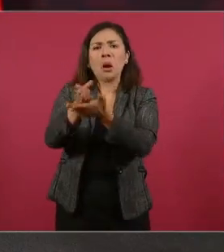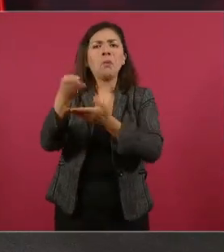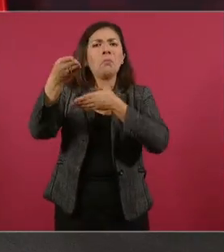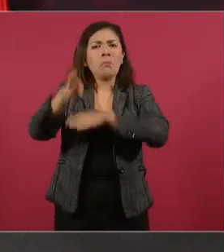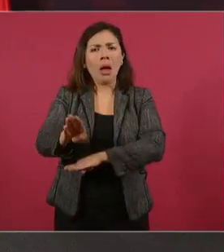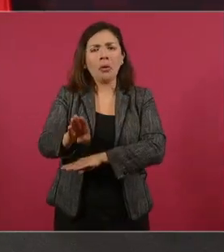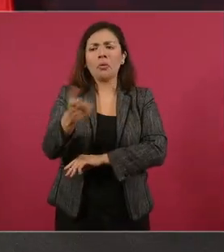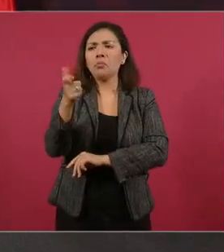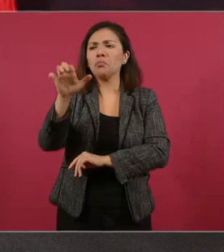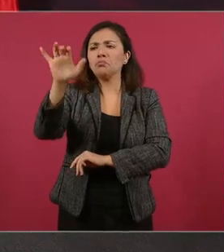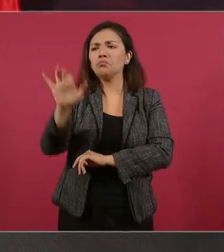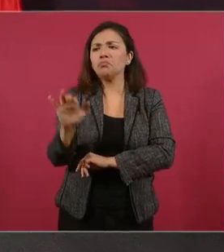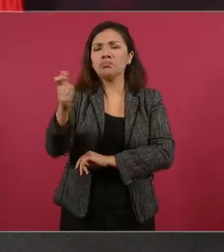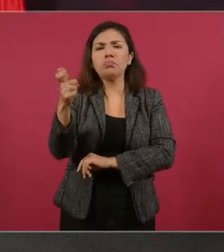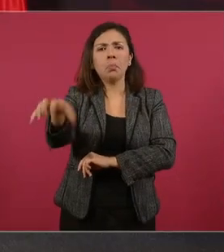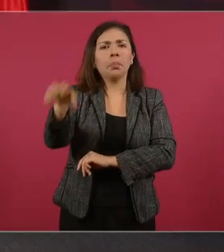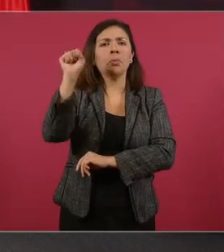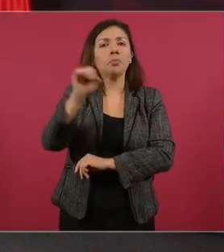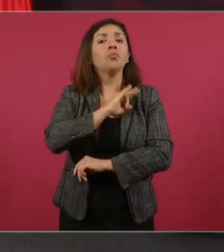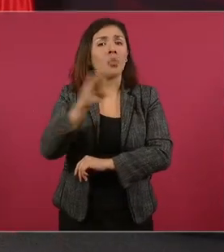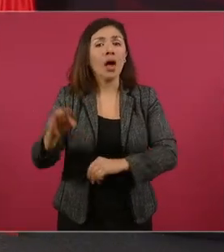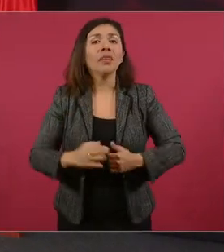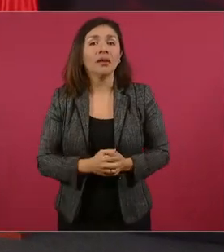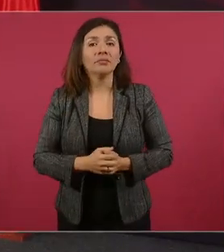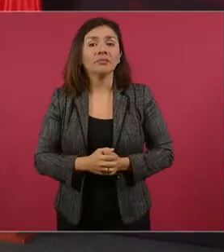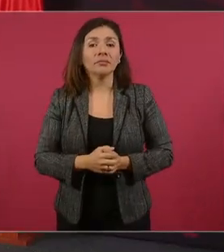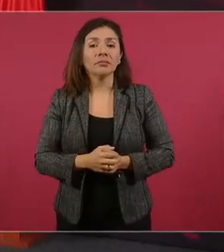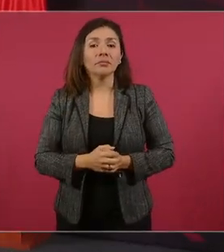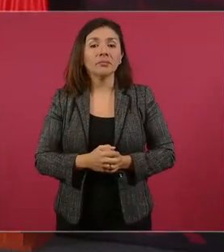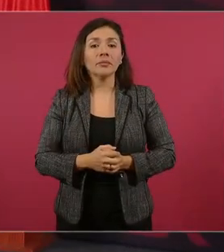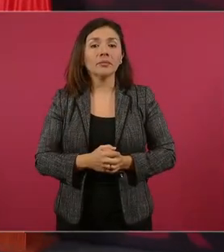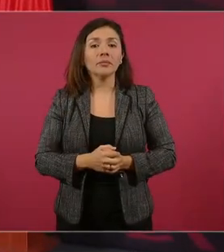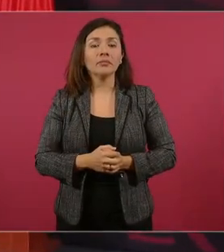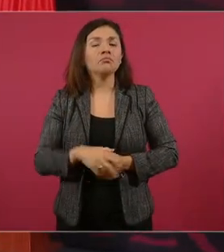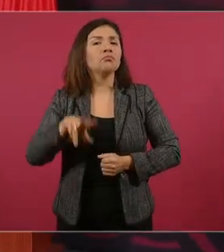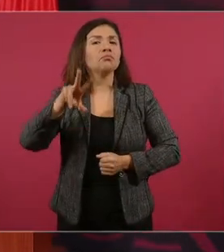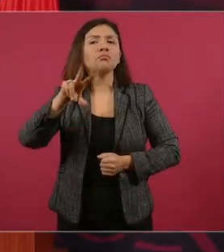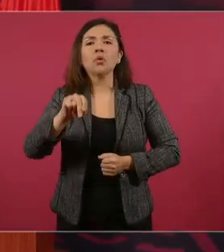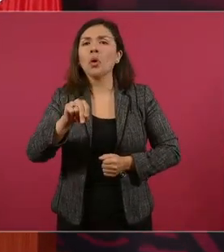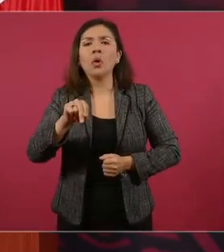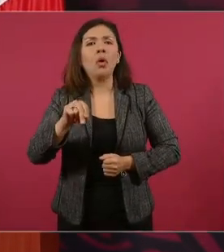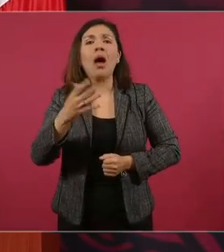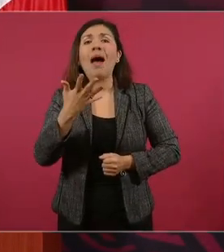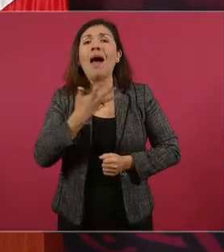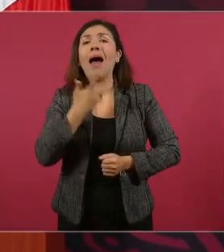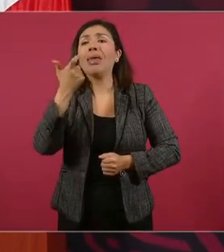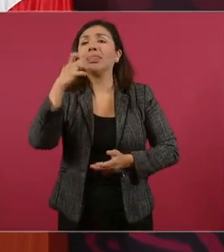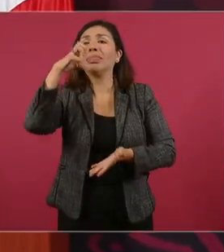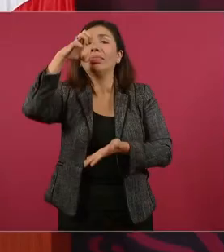Bienestar y sacan su dinero sin descuento,